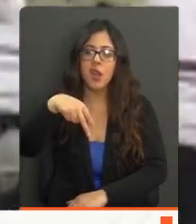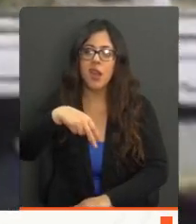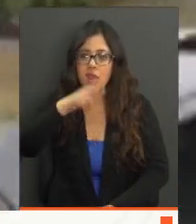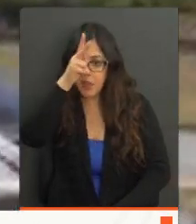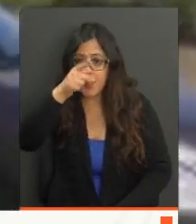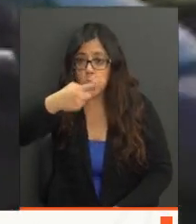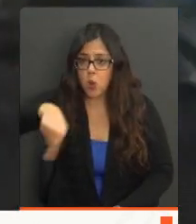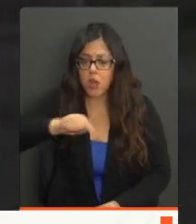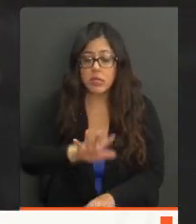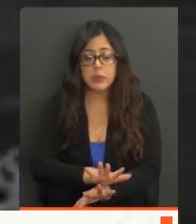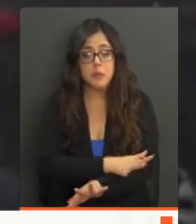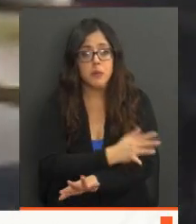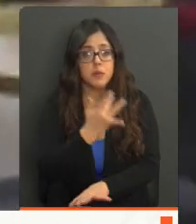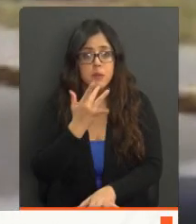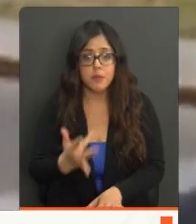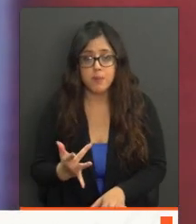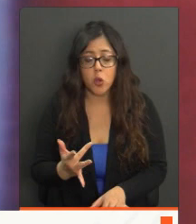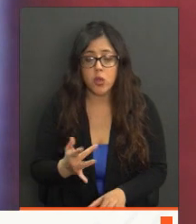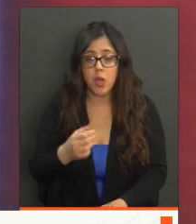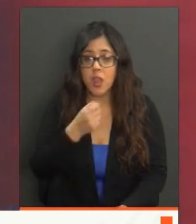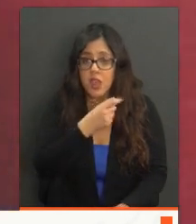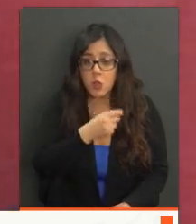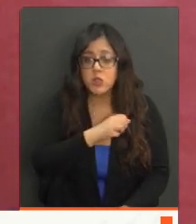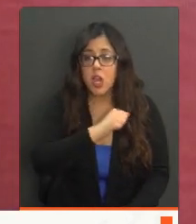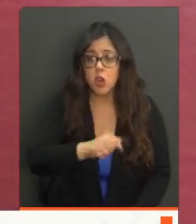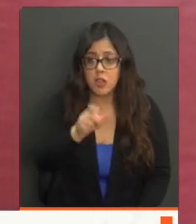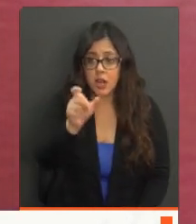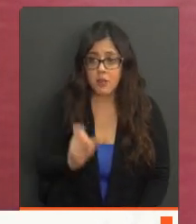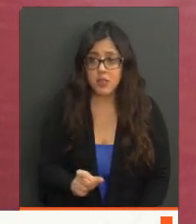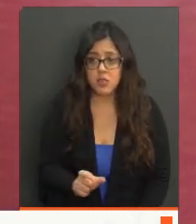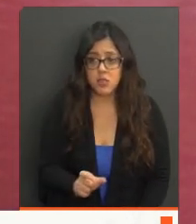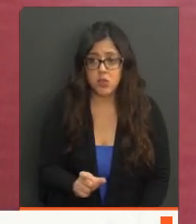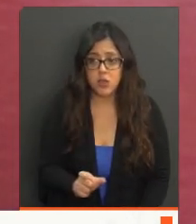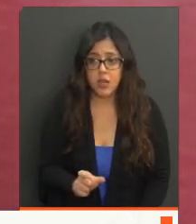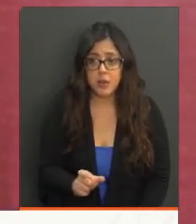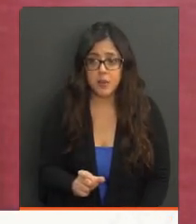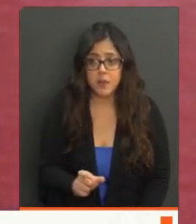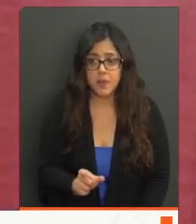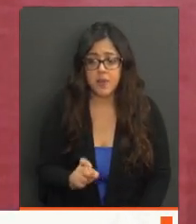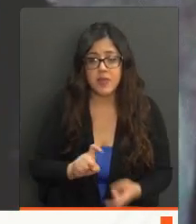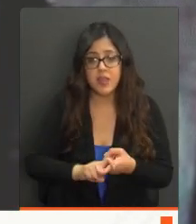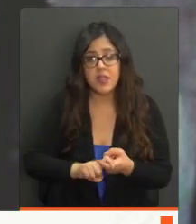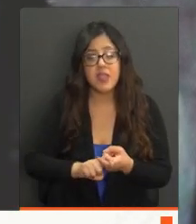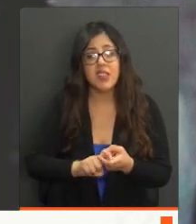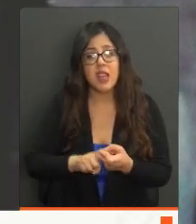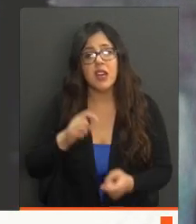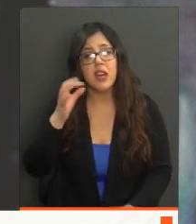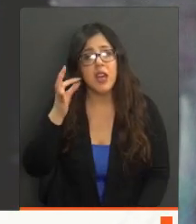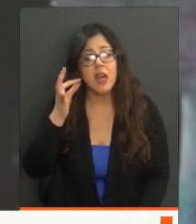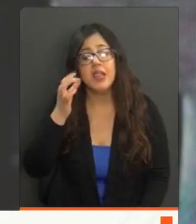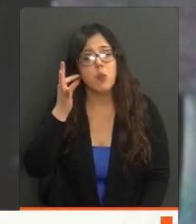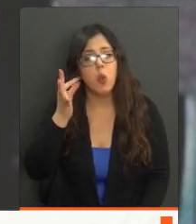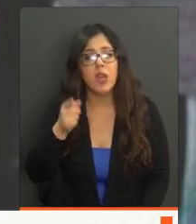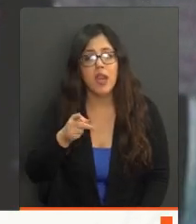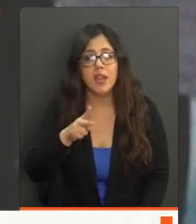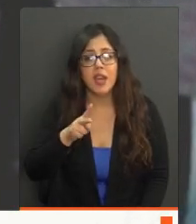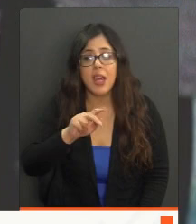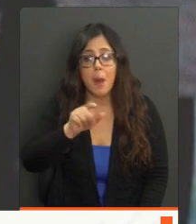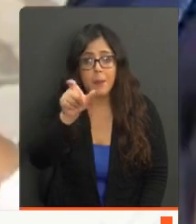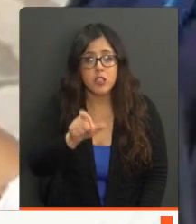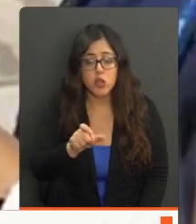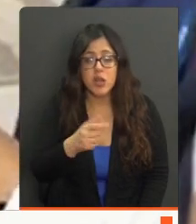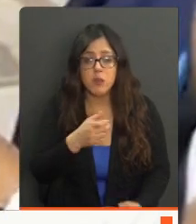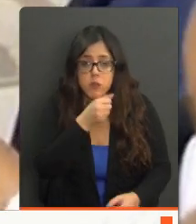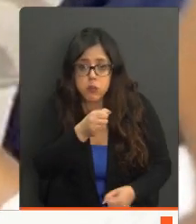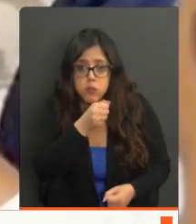pues la denuncia apunta contra el esposo debiera giorgio armas quien es un conocido presentador de la televisión local nunca